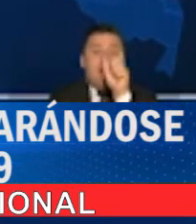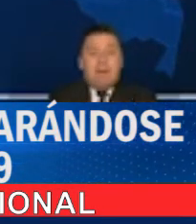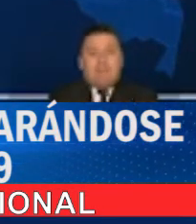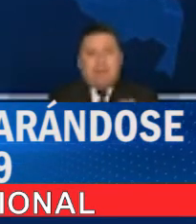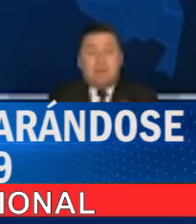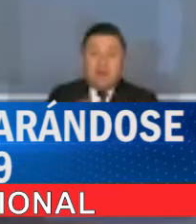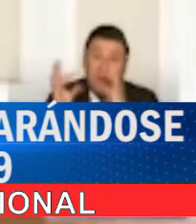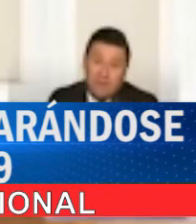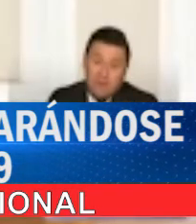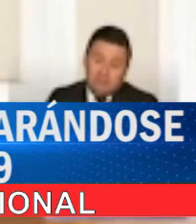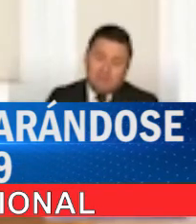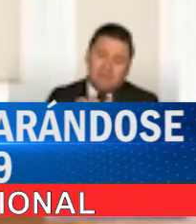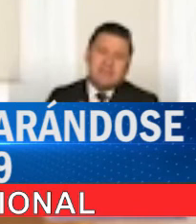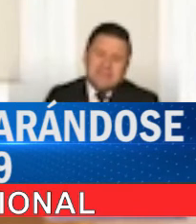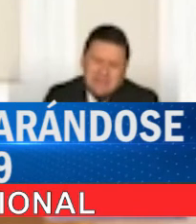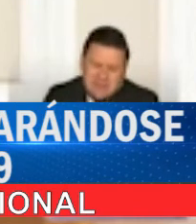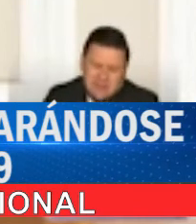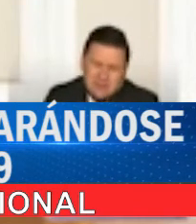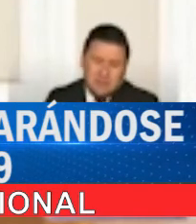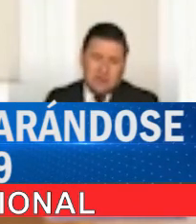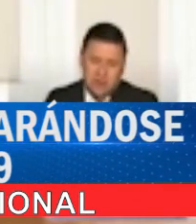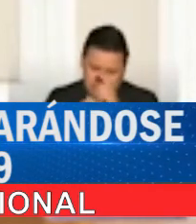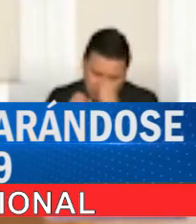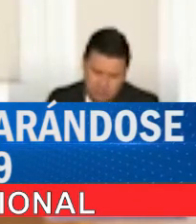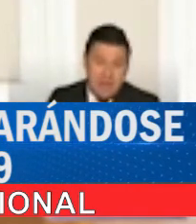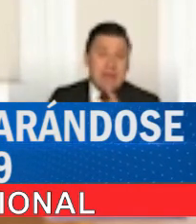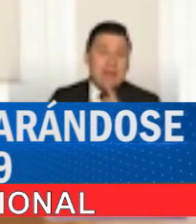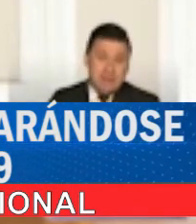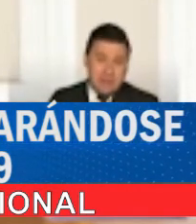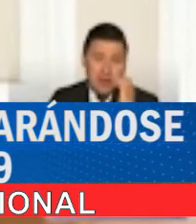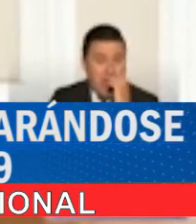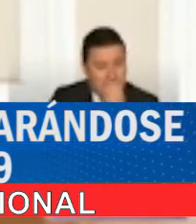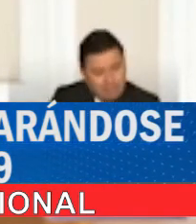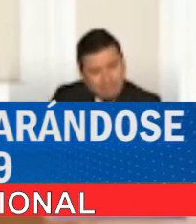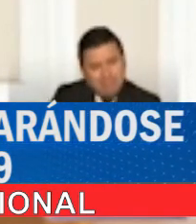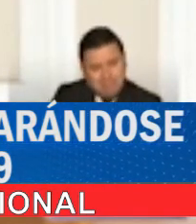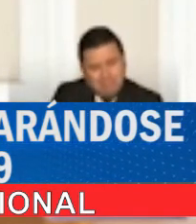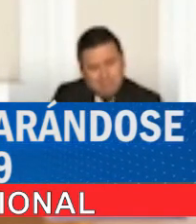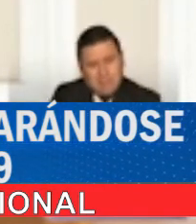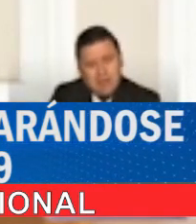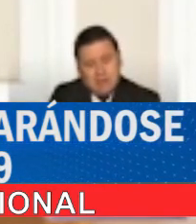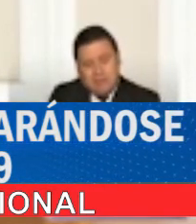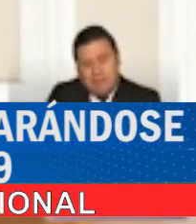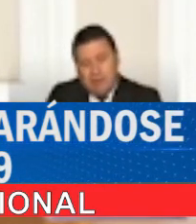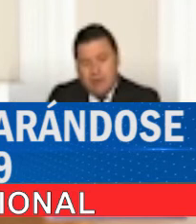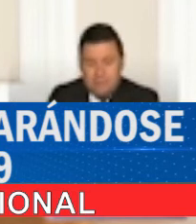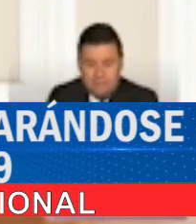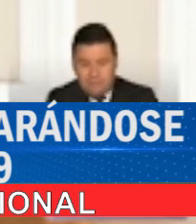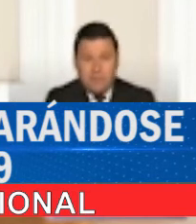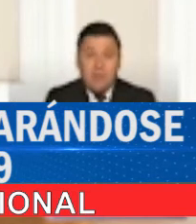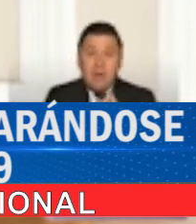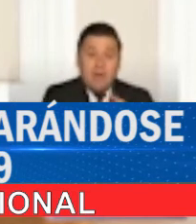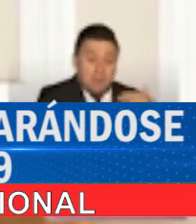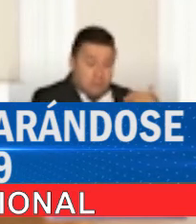1.481 recuperados y 40 fallecidos para un total de 31.833 casos de COVID-19 y 1.009